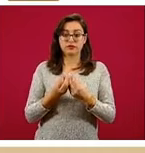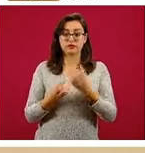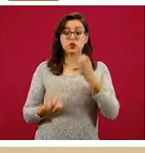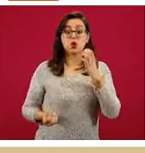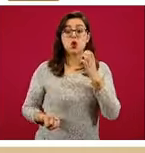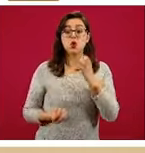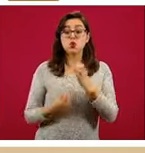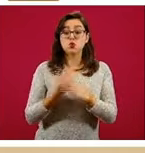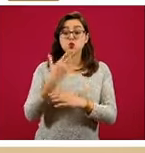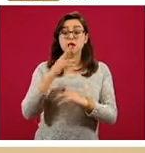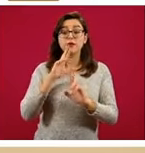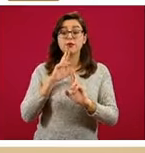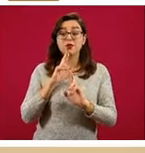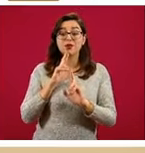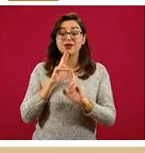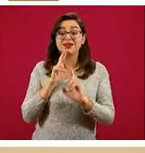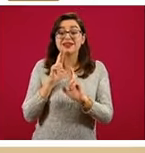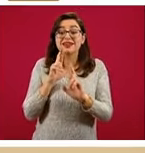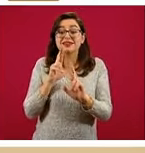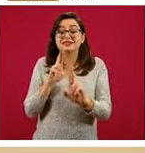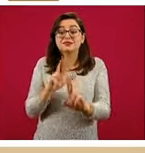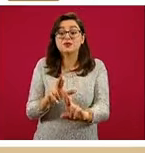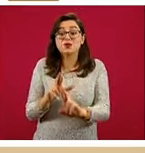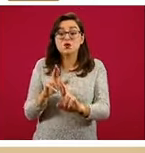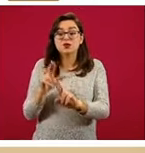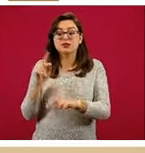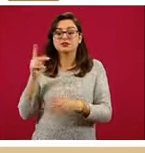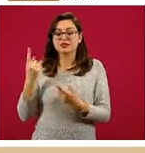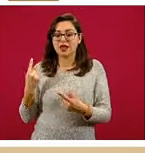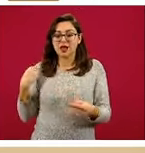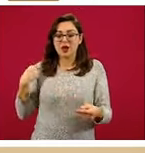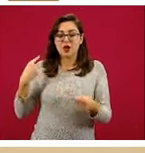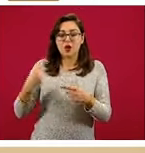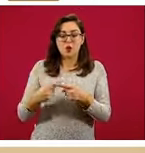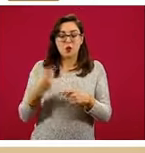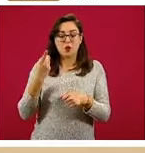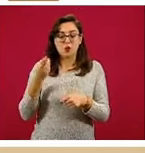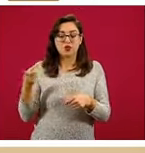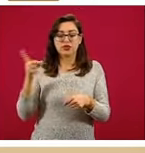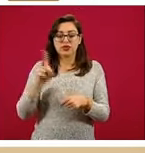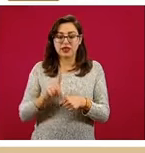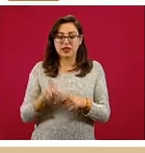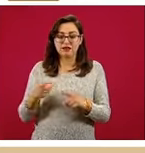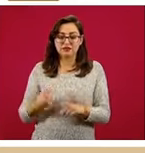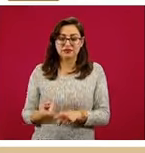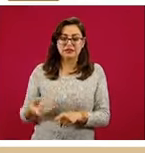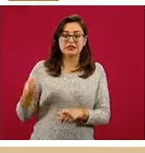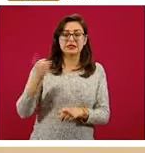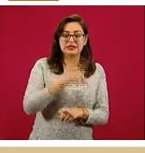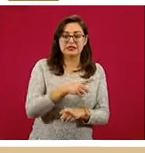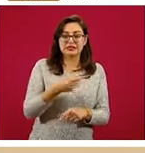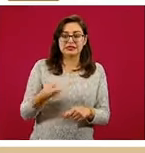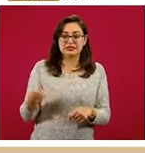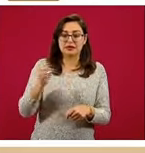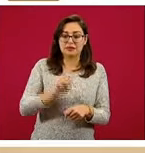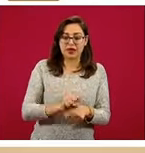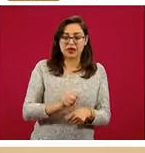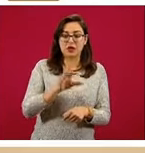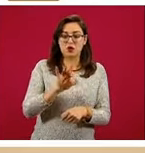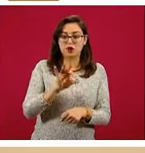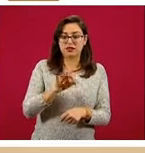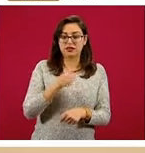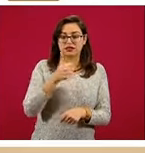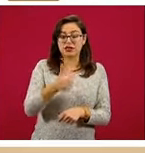nuevos resultados que se emitieron de un día para otro están en la semana 46, que es hace 2 semanas.